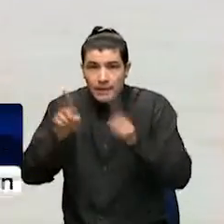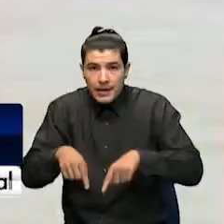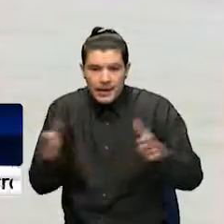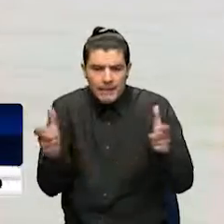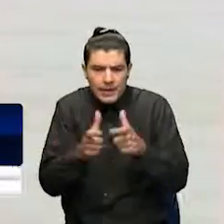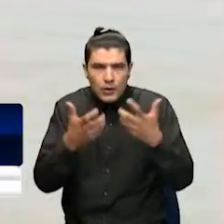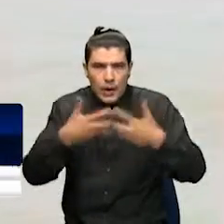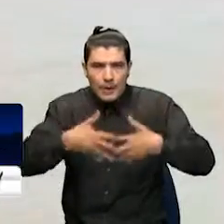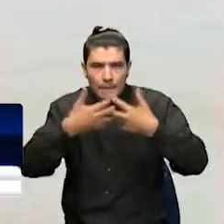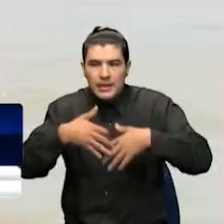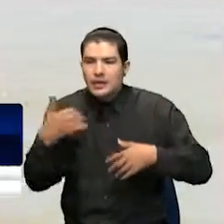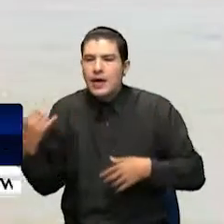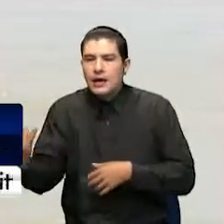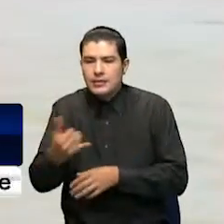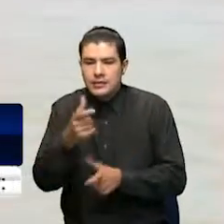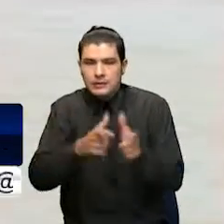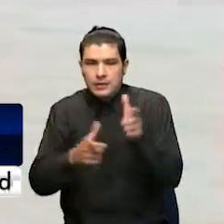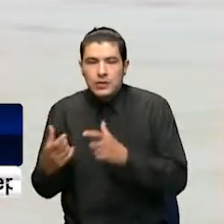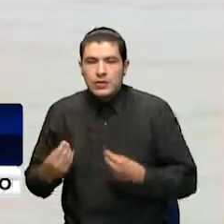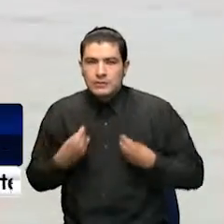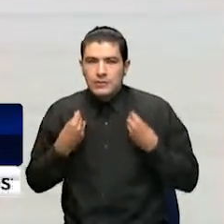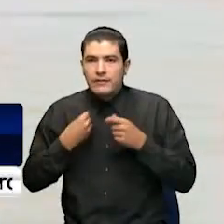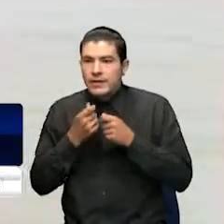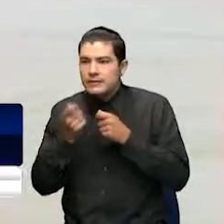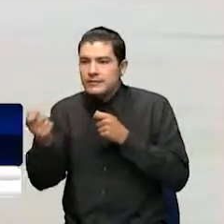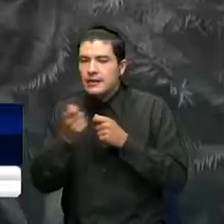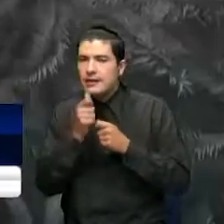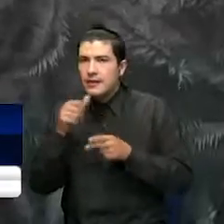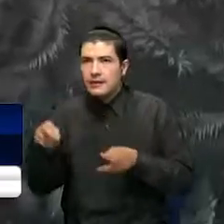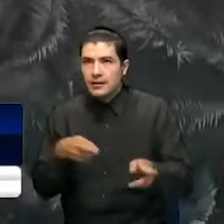de estas personas que viven alrededor del río.